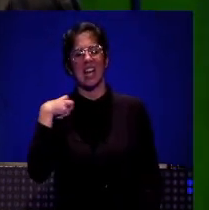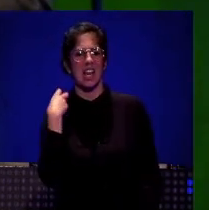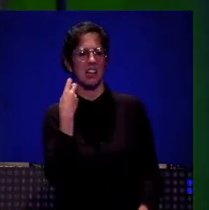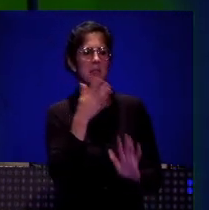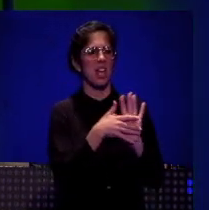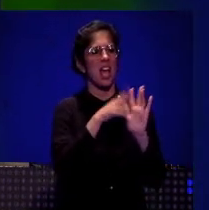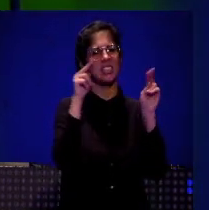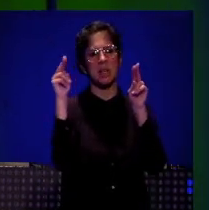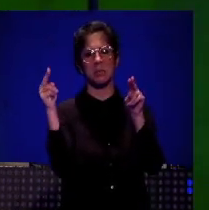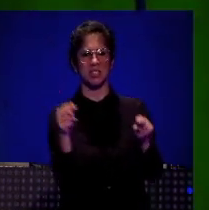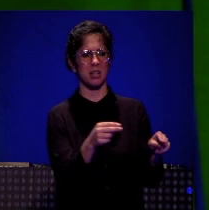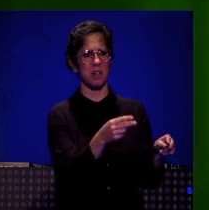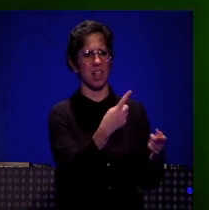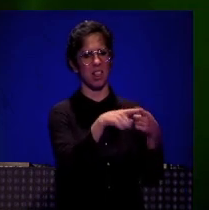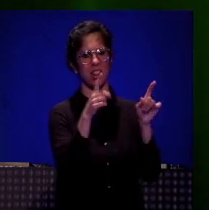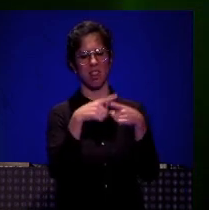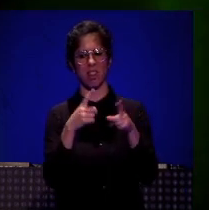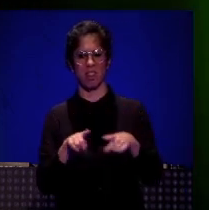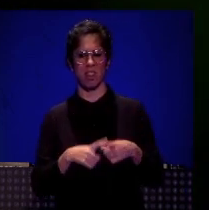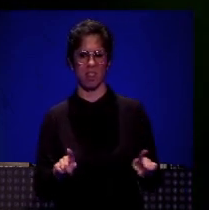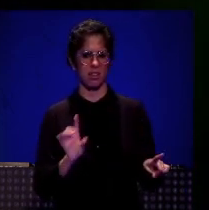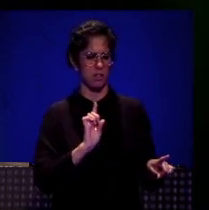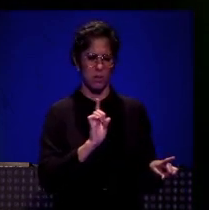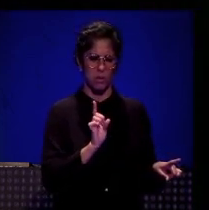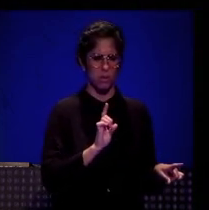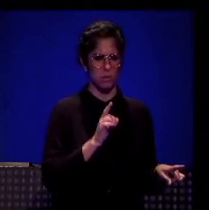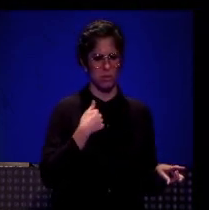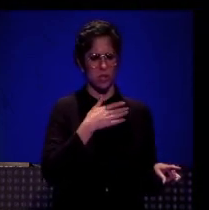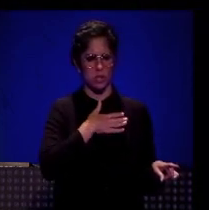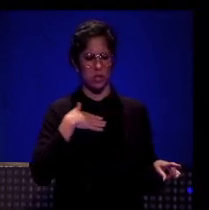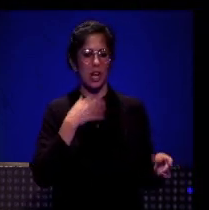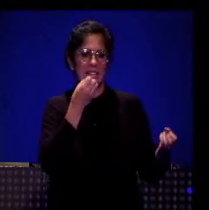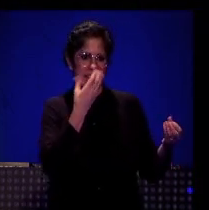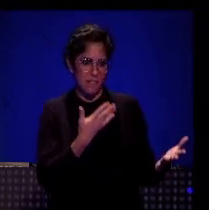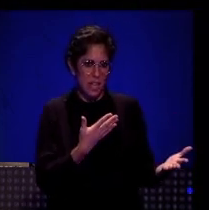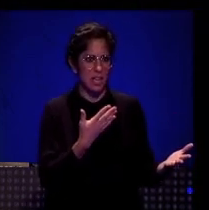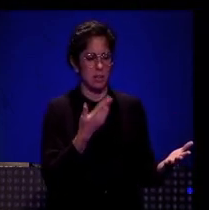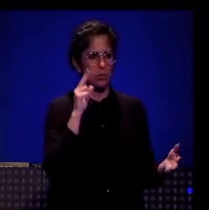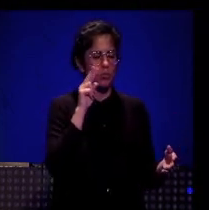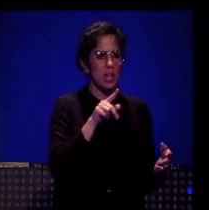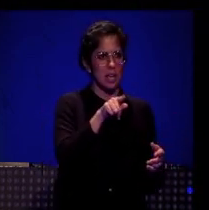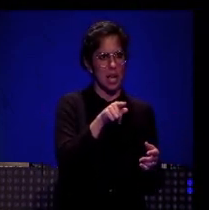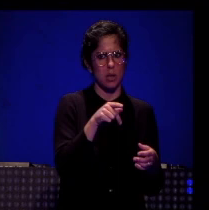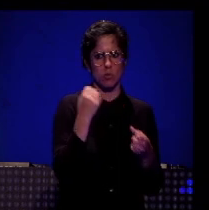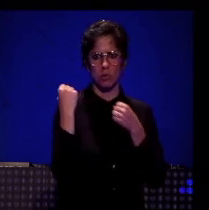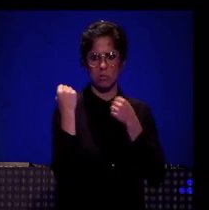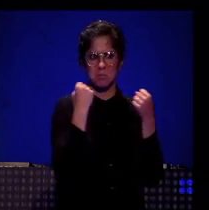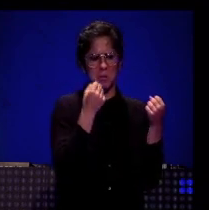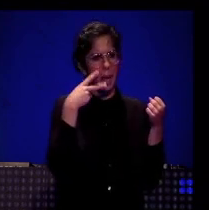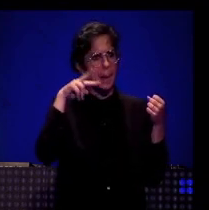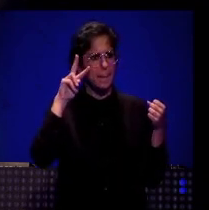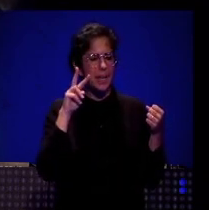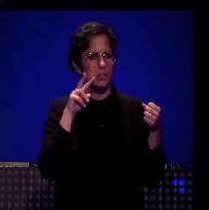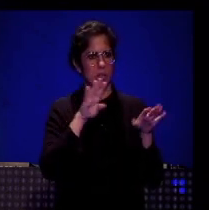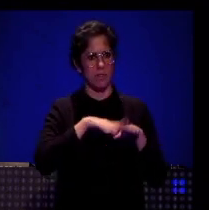diferente es que es un tío que dijo otra política como pilota que habla de todo y además te engancha como a mí alguna que otra que me han dicho y